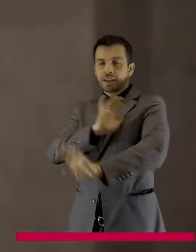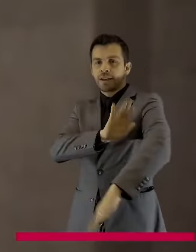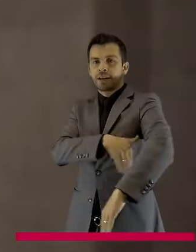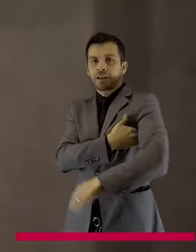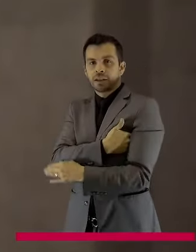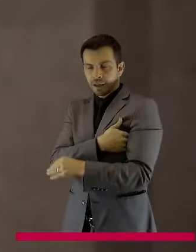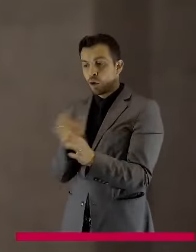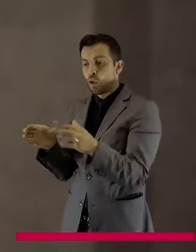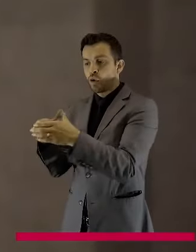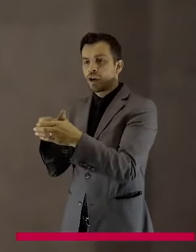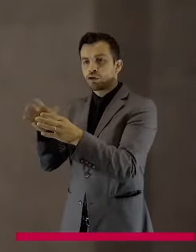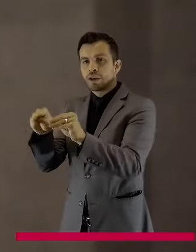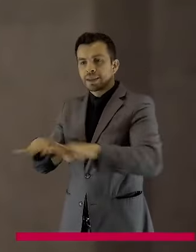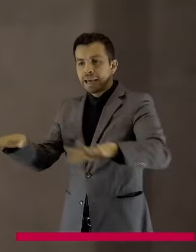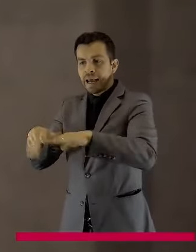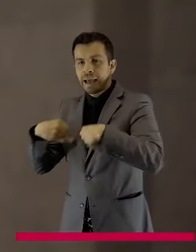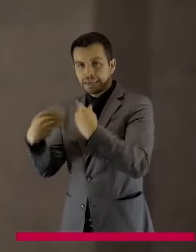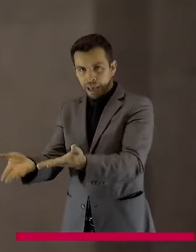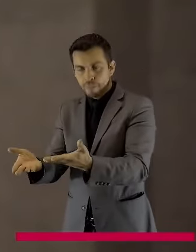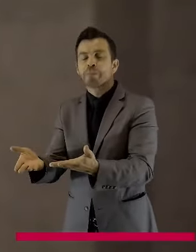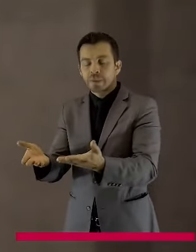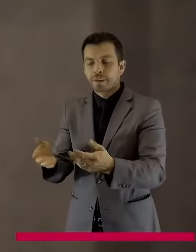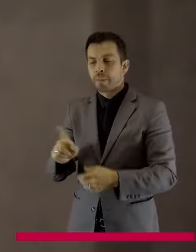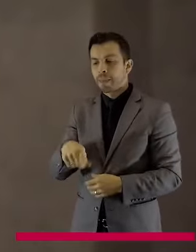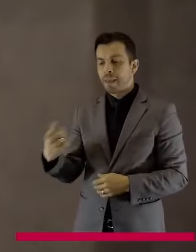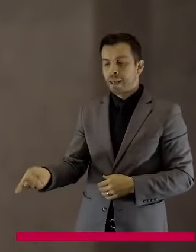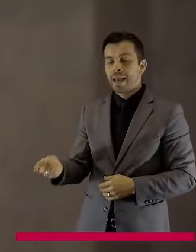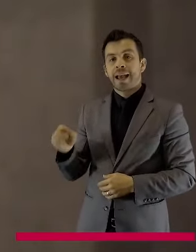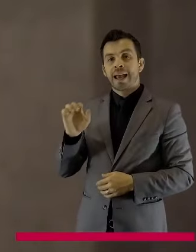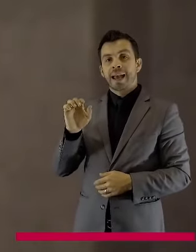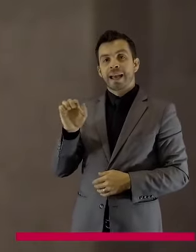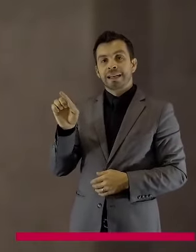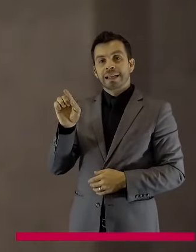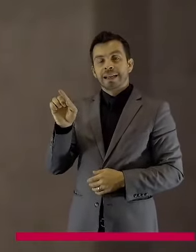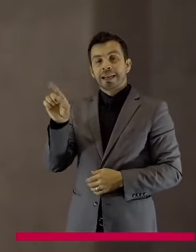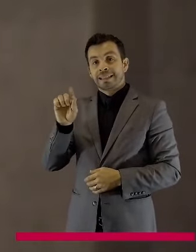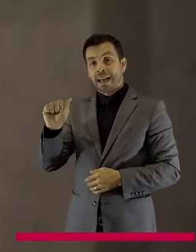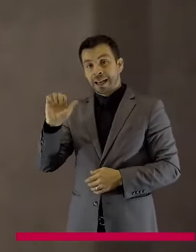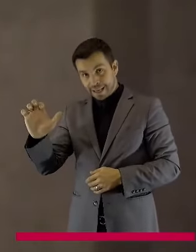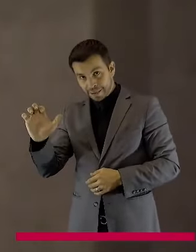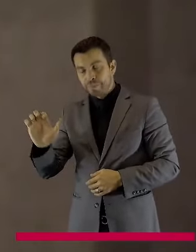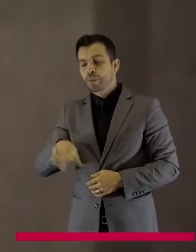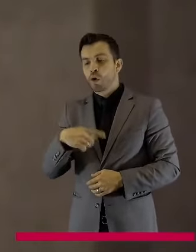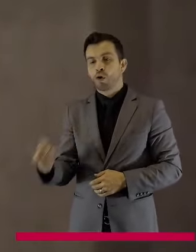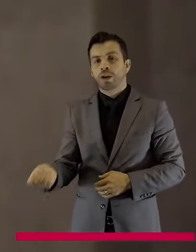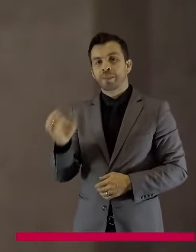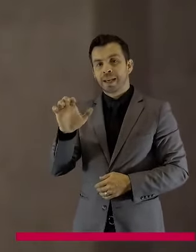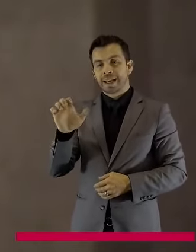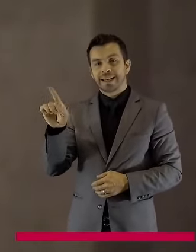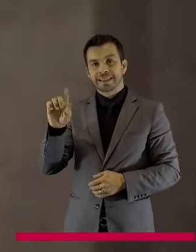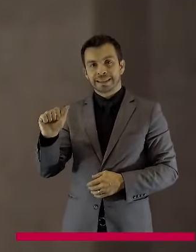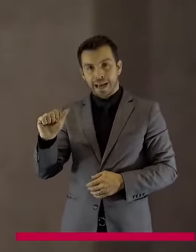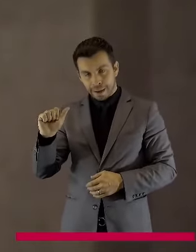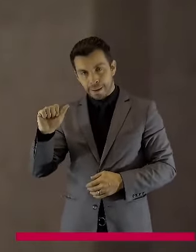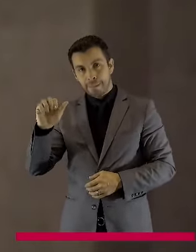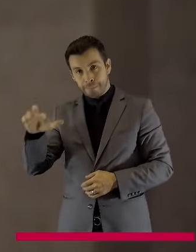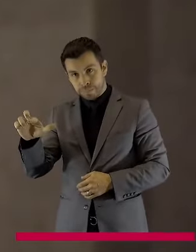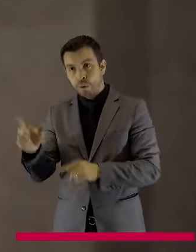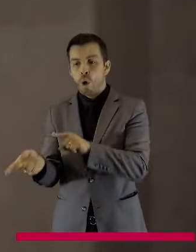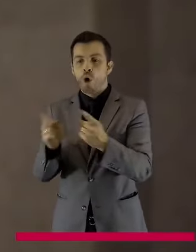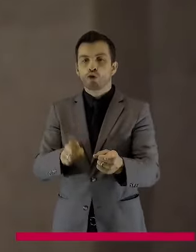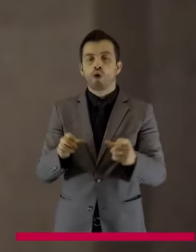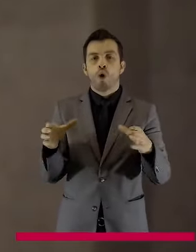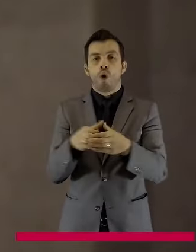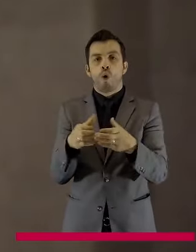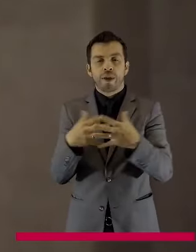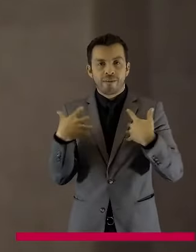de Restitución de Tierras, la SAE, la ESAC, la Unidad para las Víctimas,